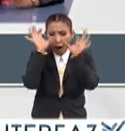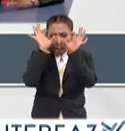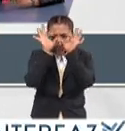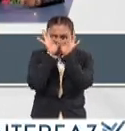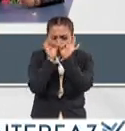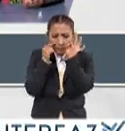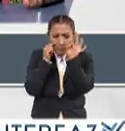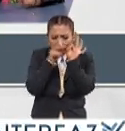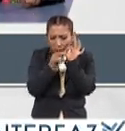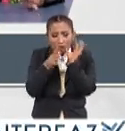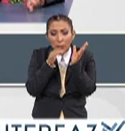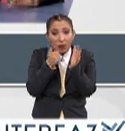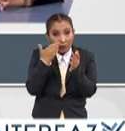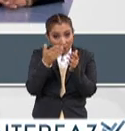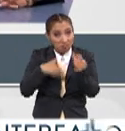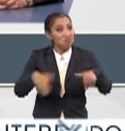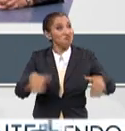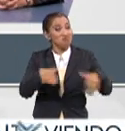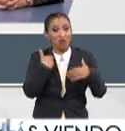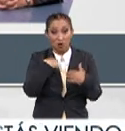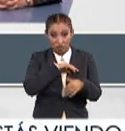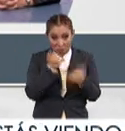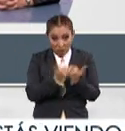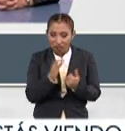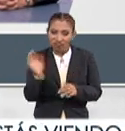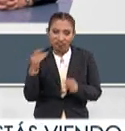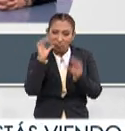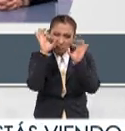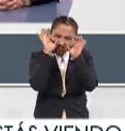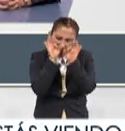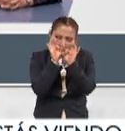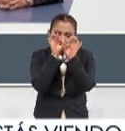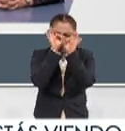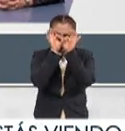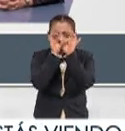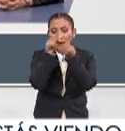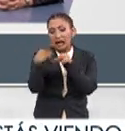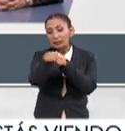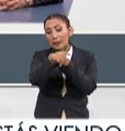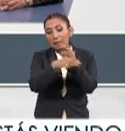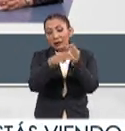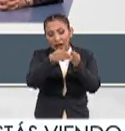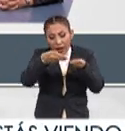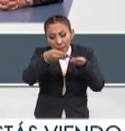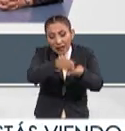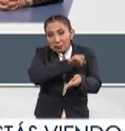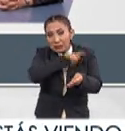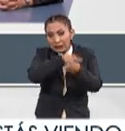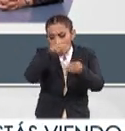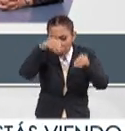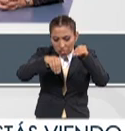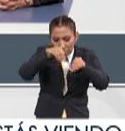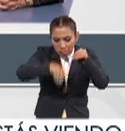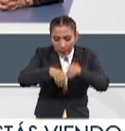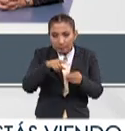pero funcionalmente no pueden ver como nosotros. Claro. En fin, todo ese tipo de materiales